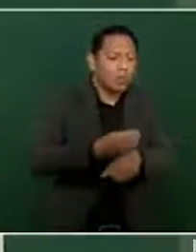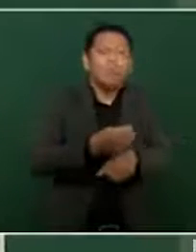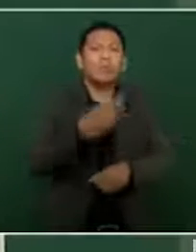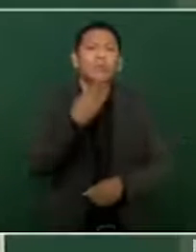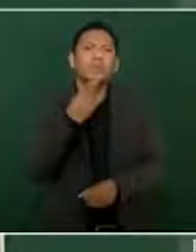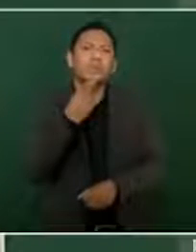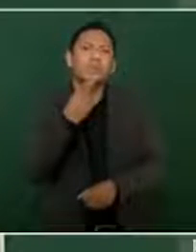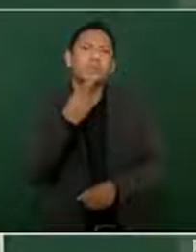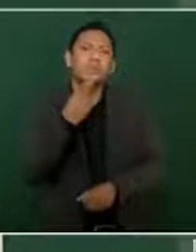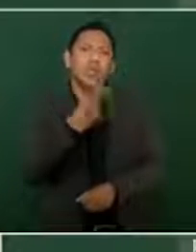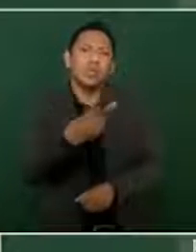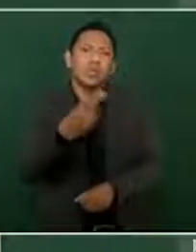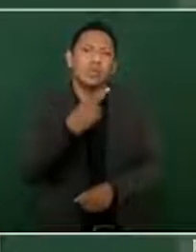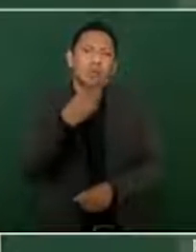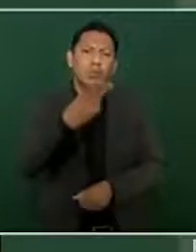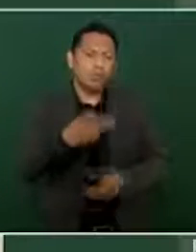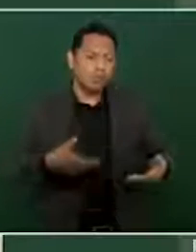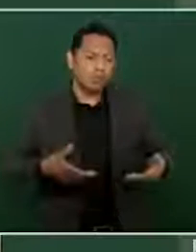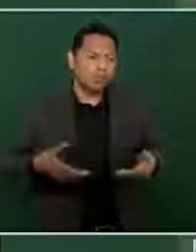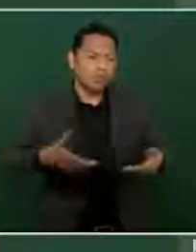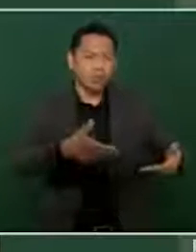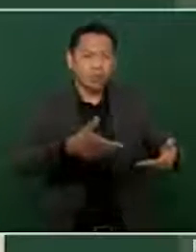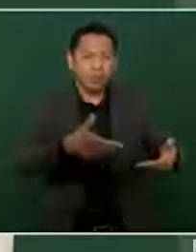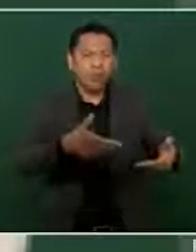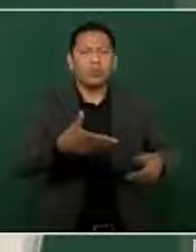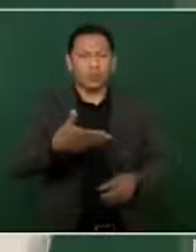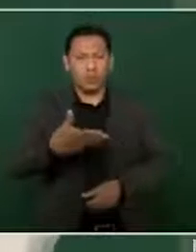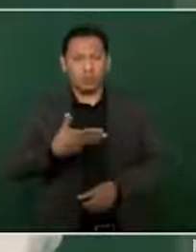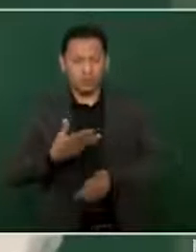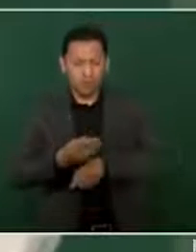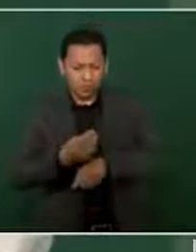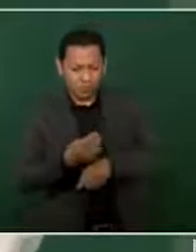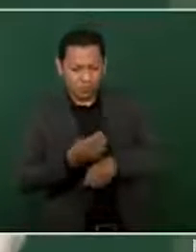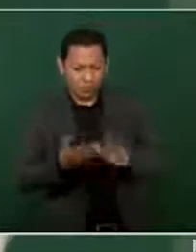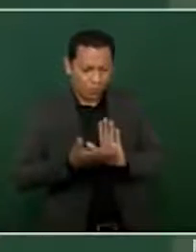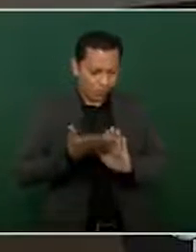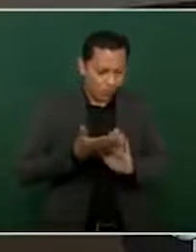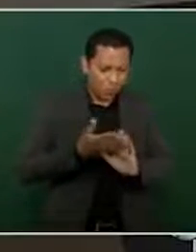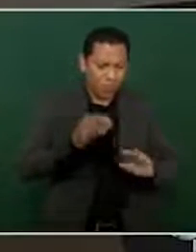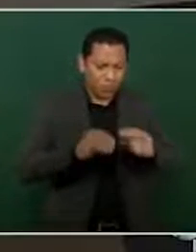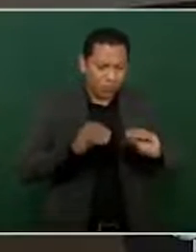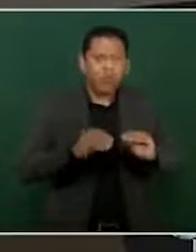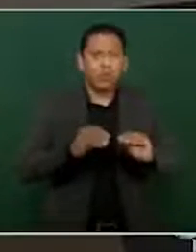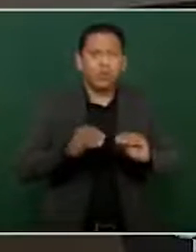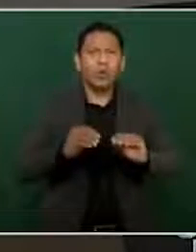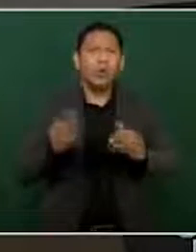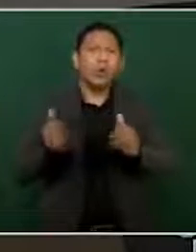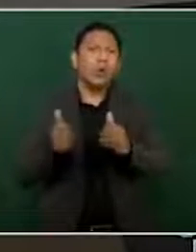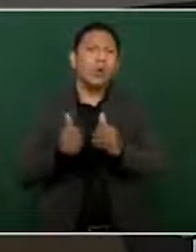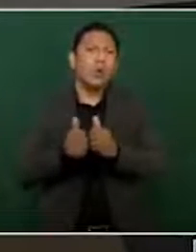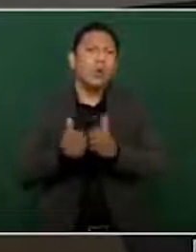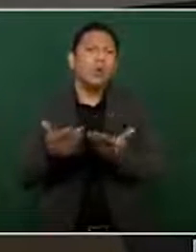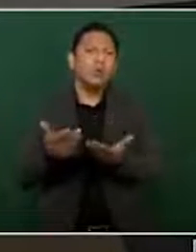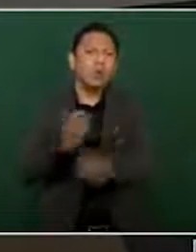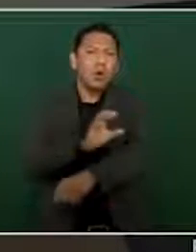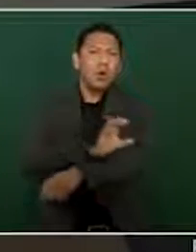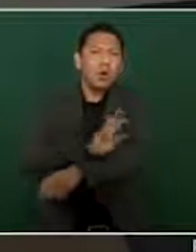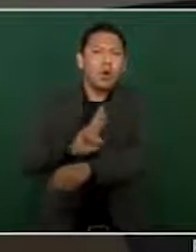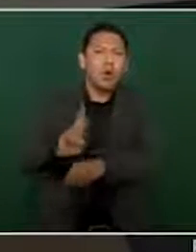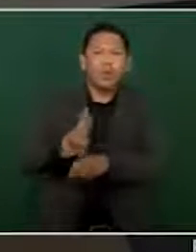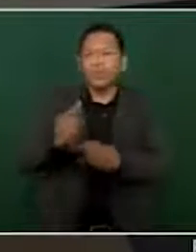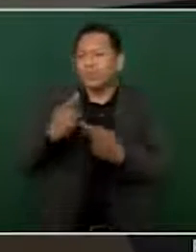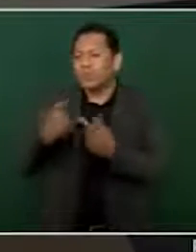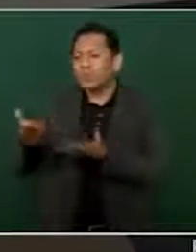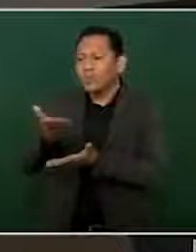mejorando carreteras. Estamos trabajando de manera coordinada con el gobierno de